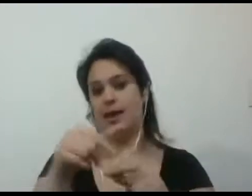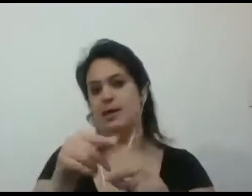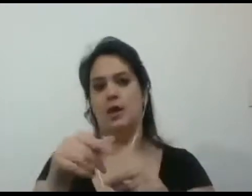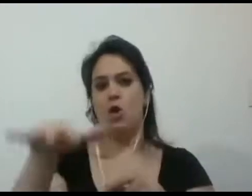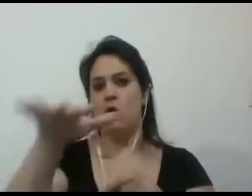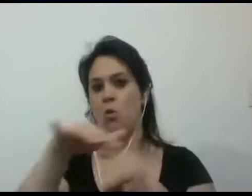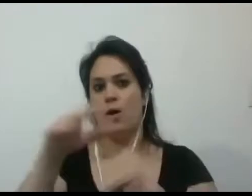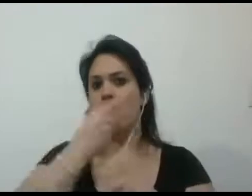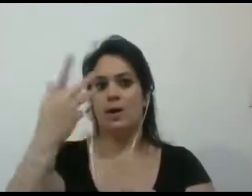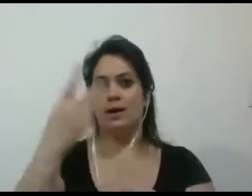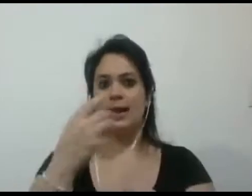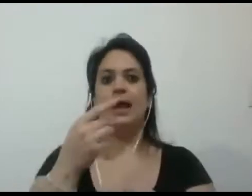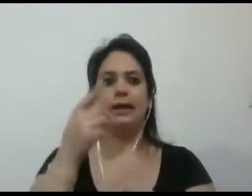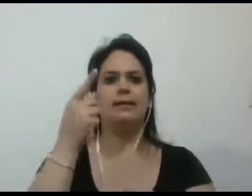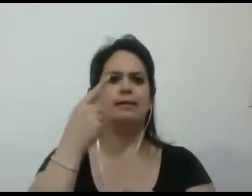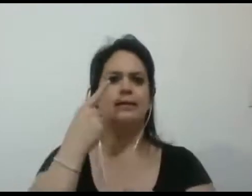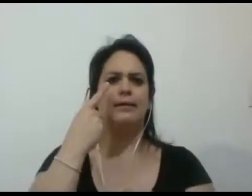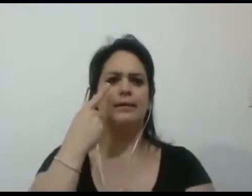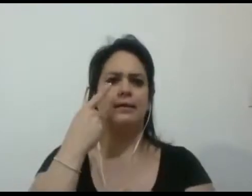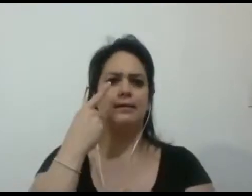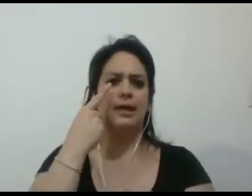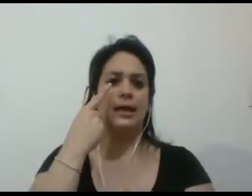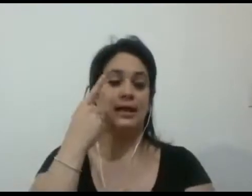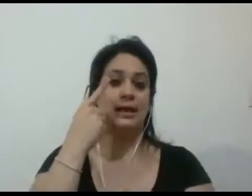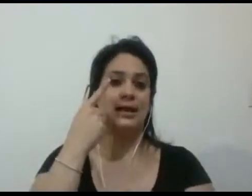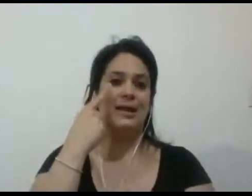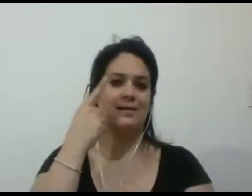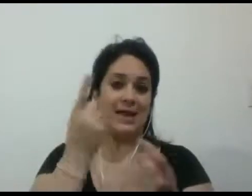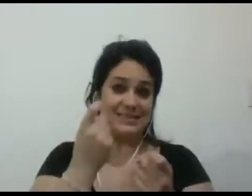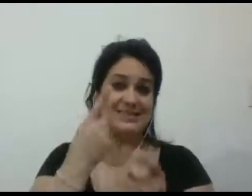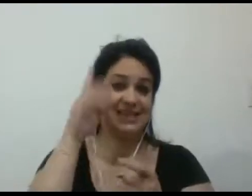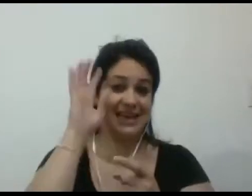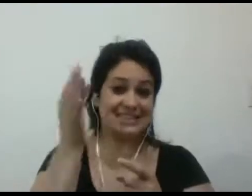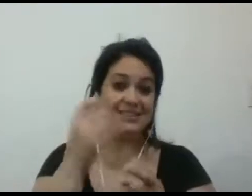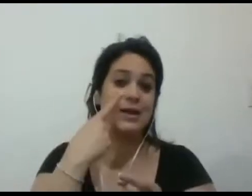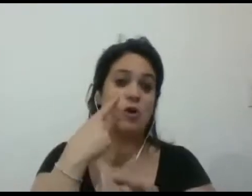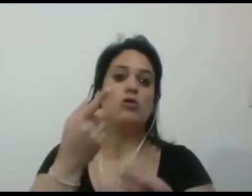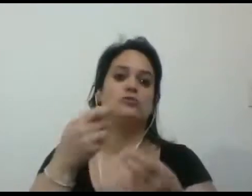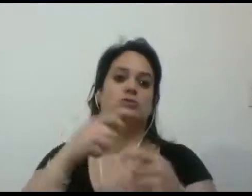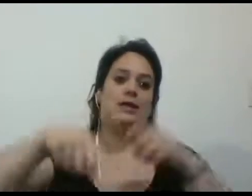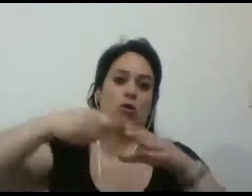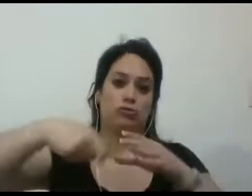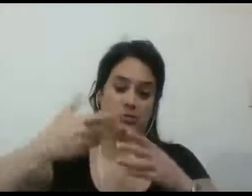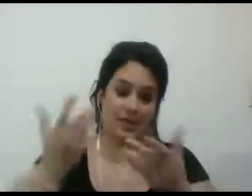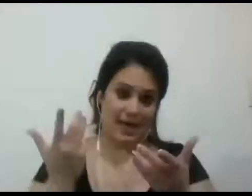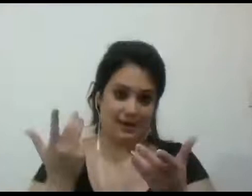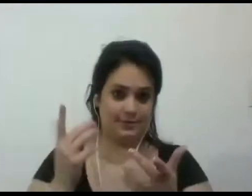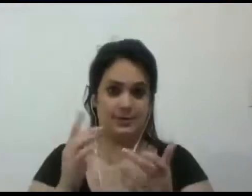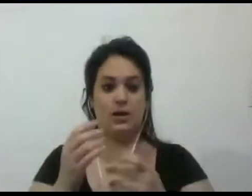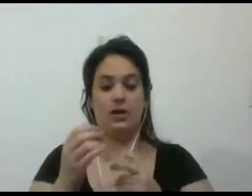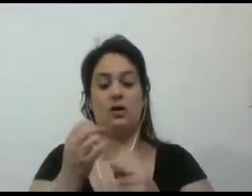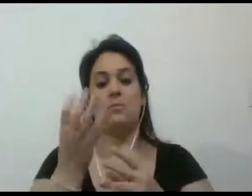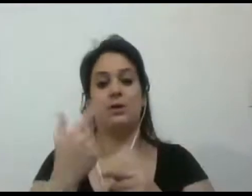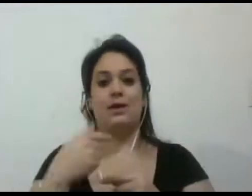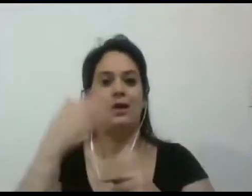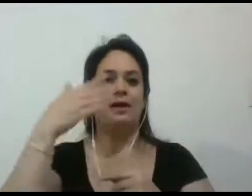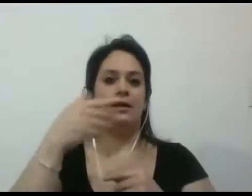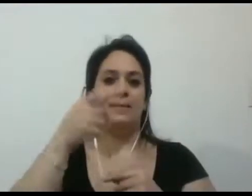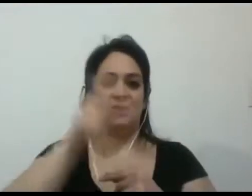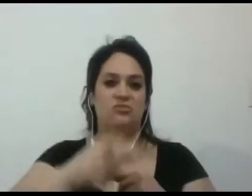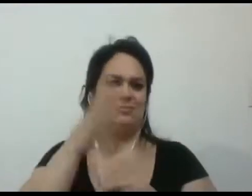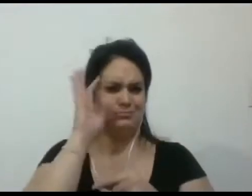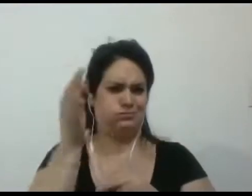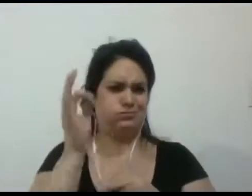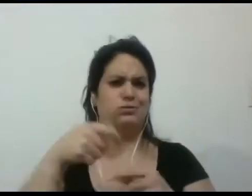cocinero es buscado es requerido y más el argentino que tiene muy buena muy buena cultura gastronómica